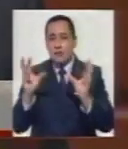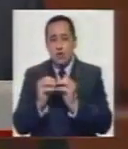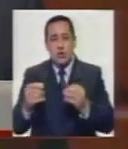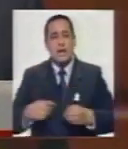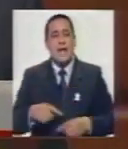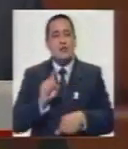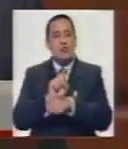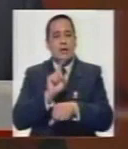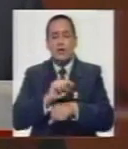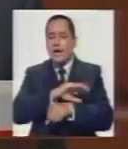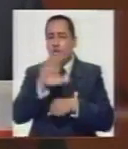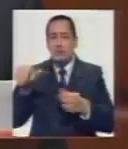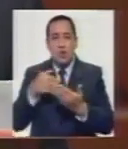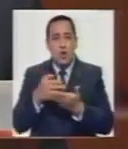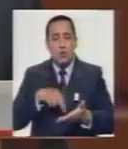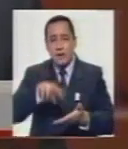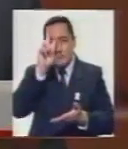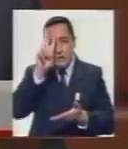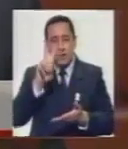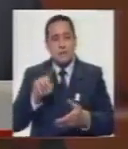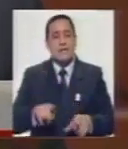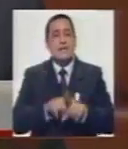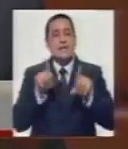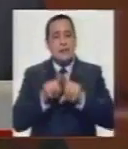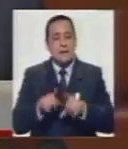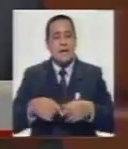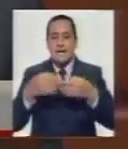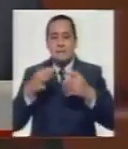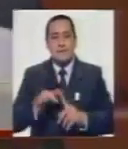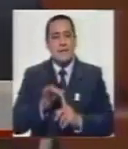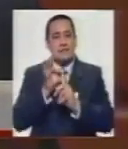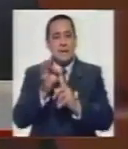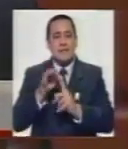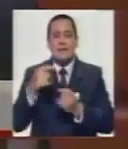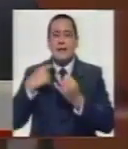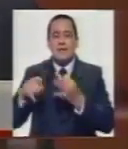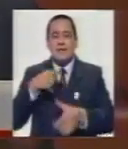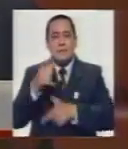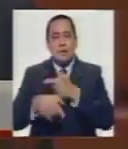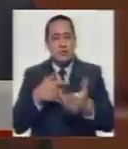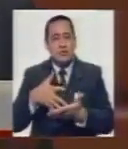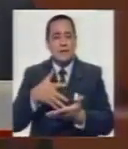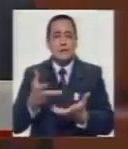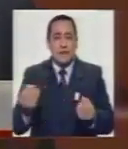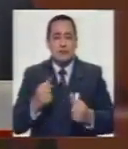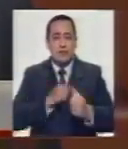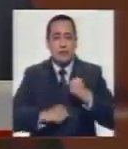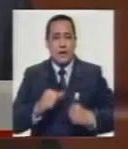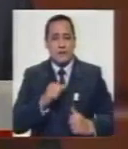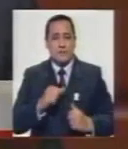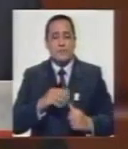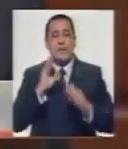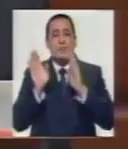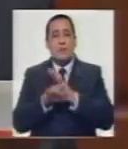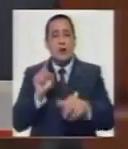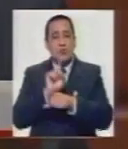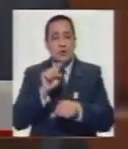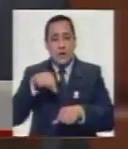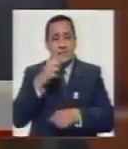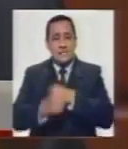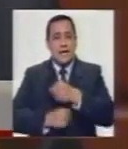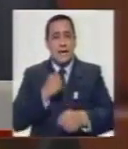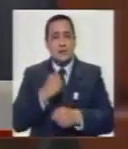la educación en nuestro país y en particular de los más vulnerables. En educación, en este